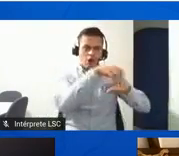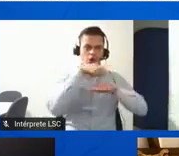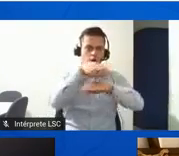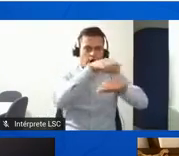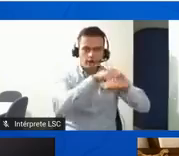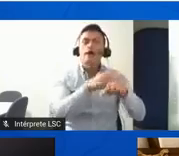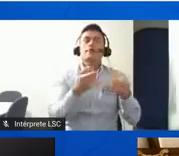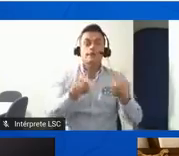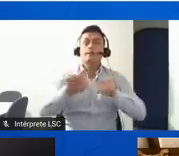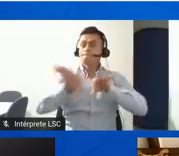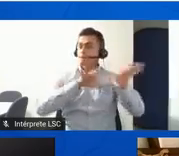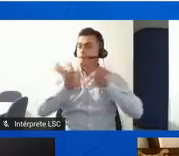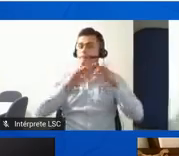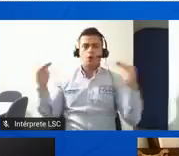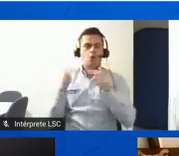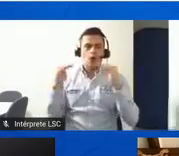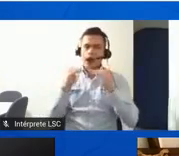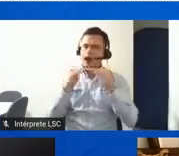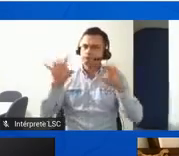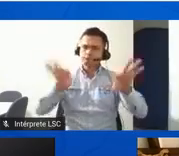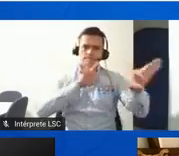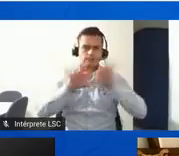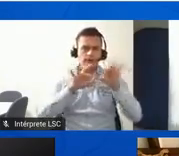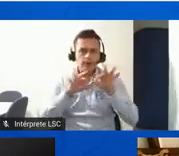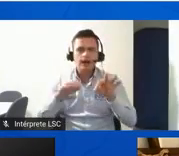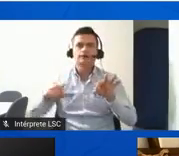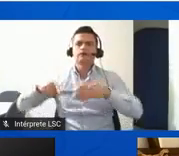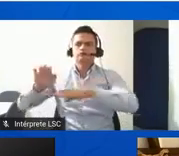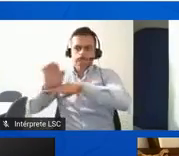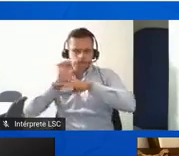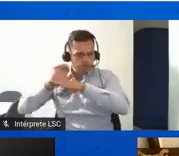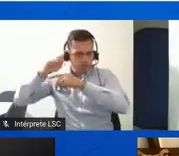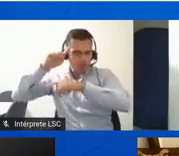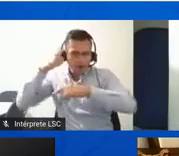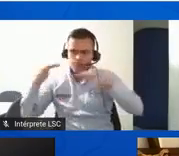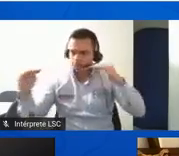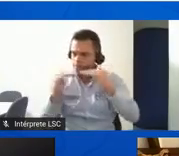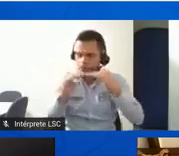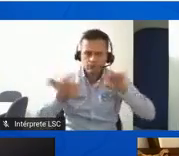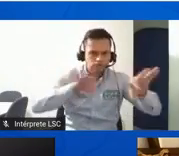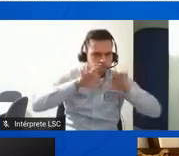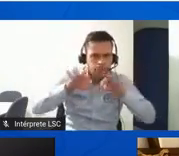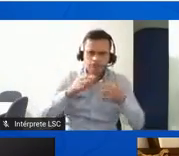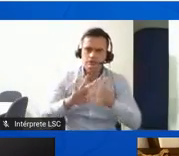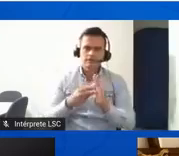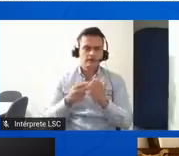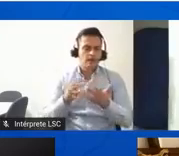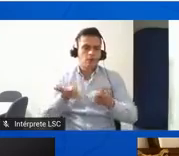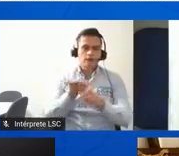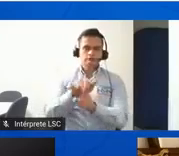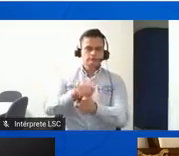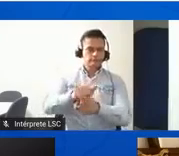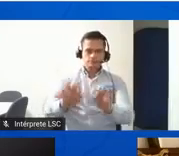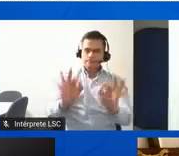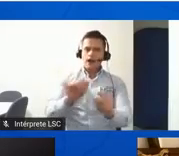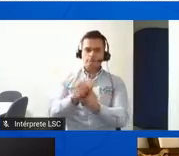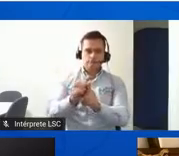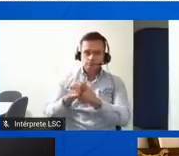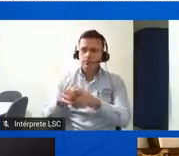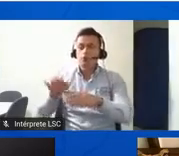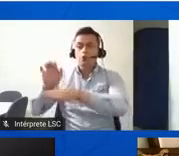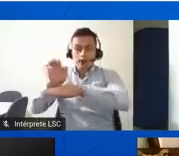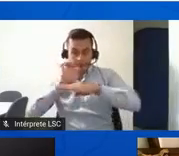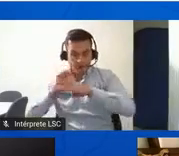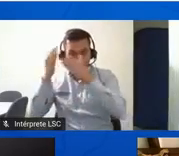en este espacio, que sea participativo, que sea neutral y que le abra las puertas a las entidades del